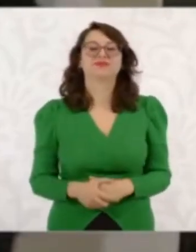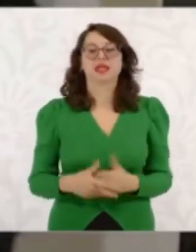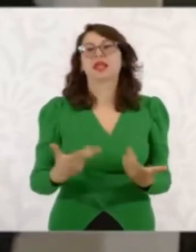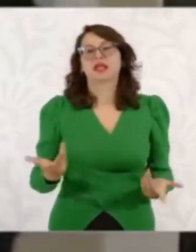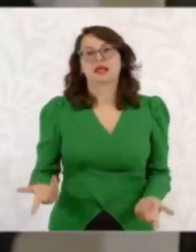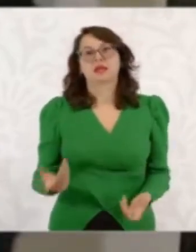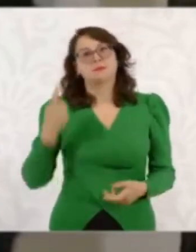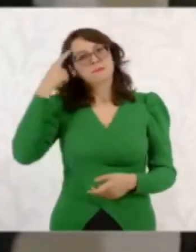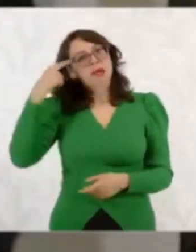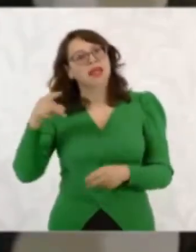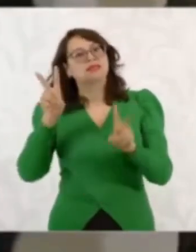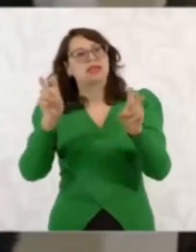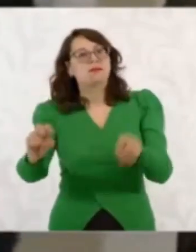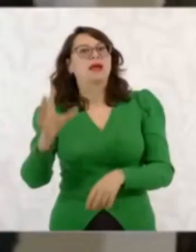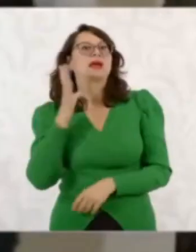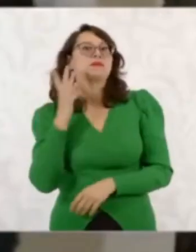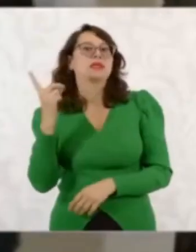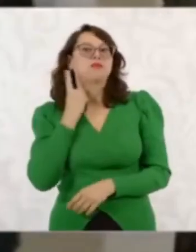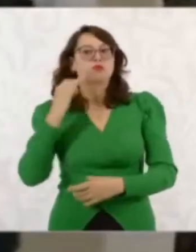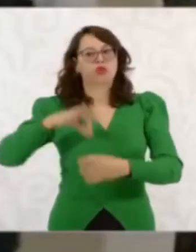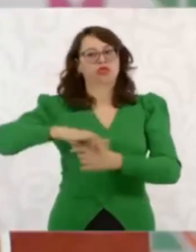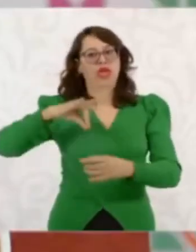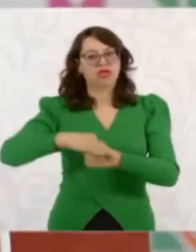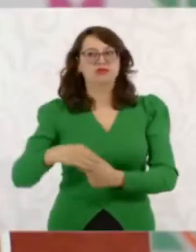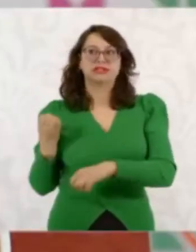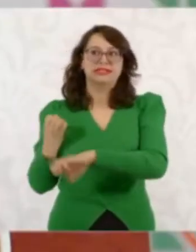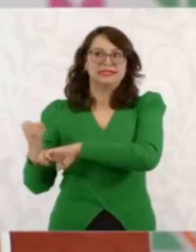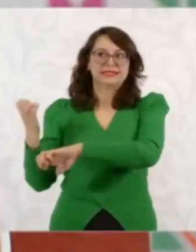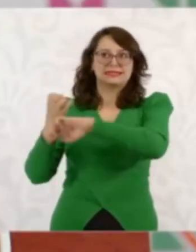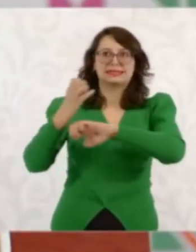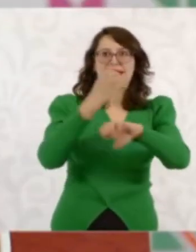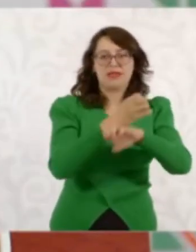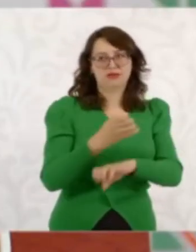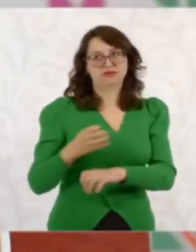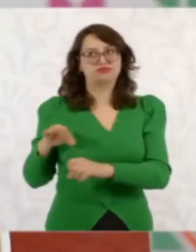otros cargos. ¿Usted prevé que este tipo de